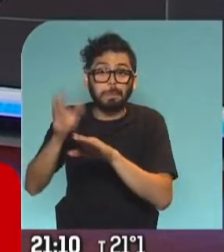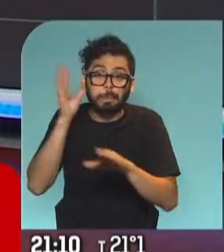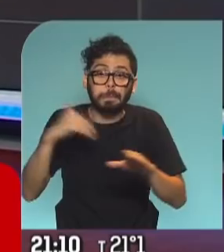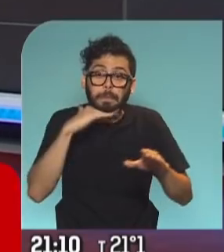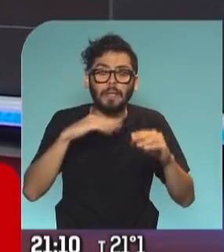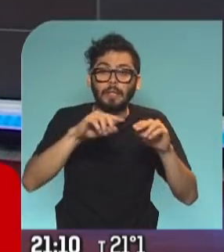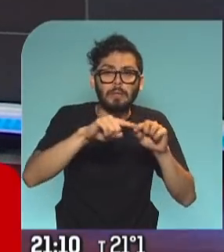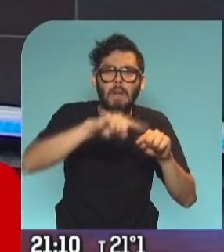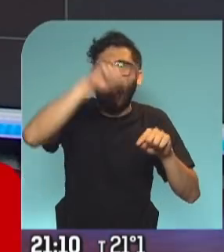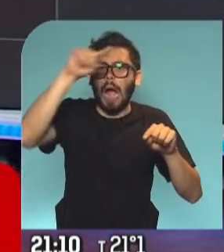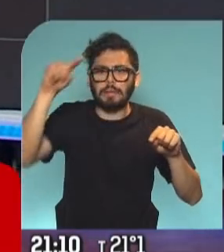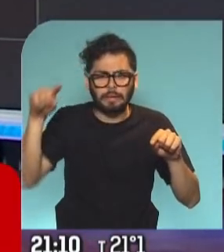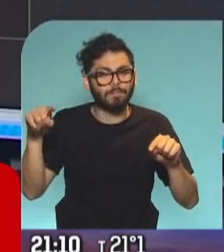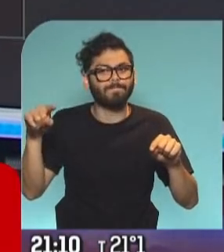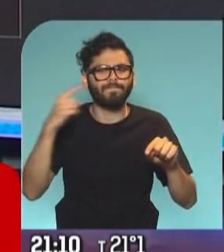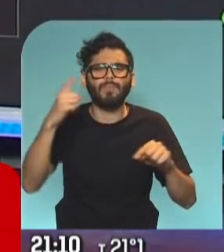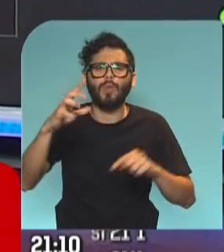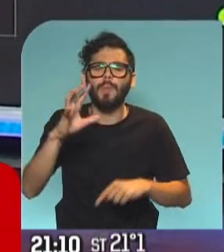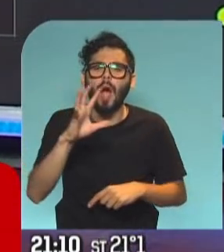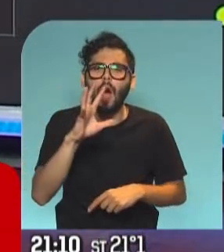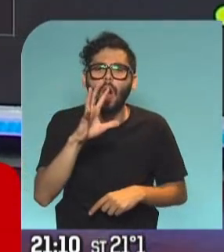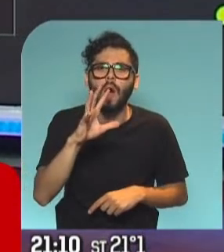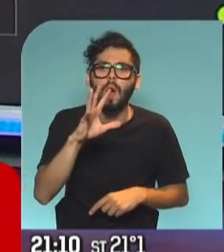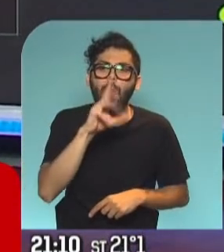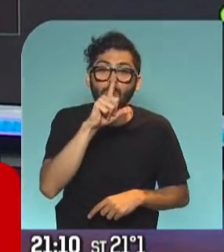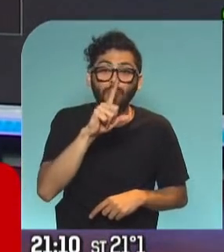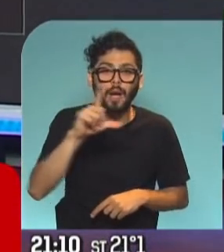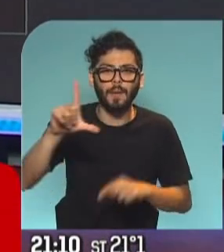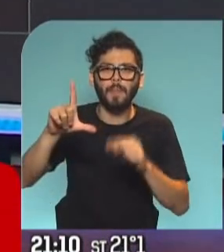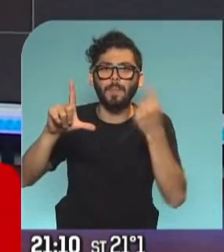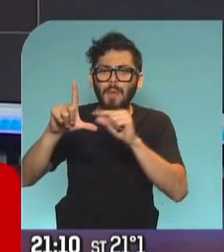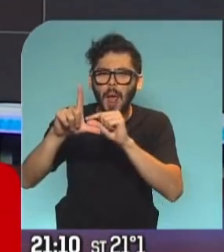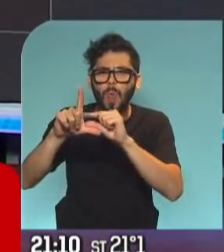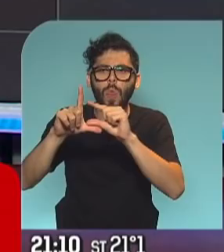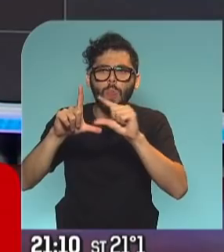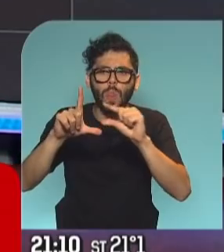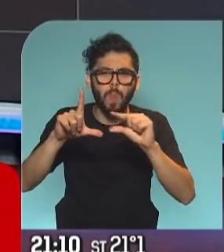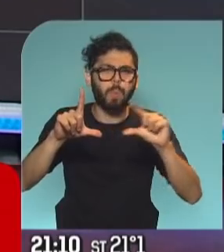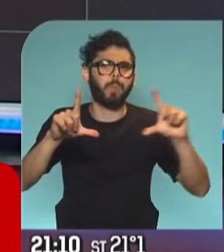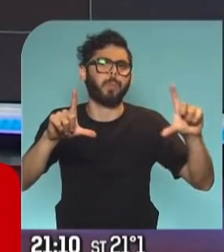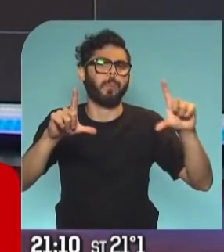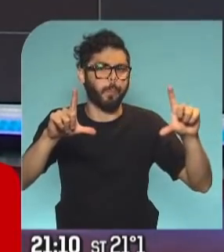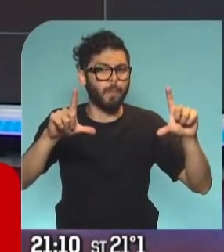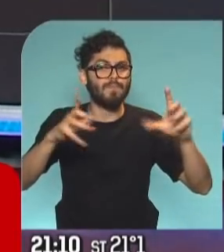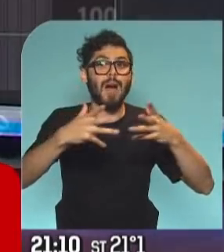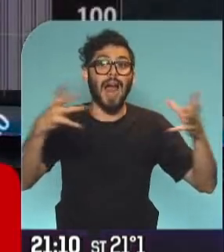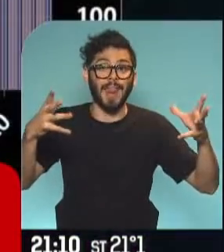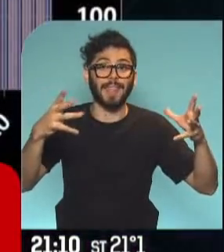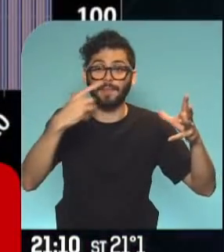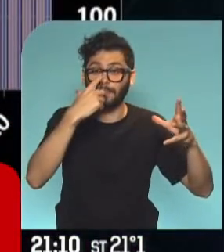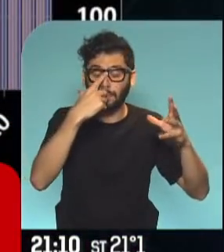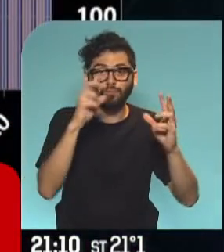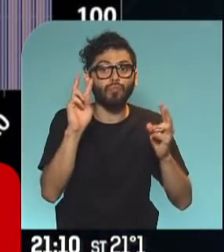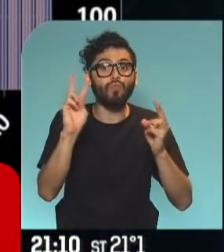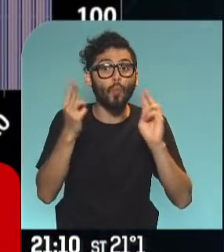Rusia, ¿sí? Y si usted ve también, primera ola chiquita, segunda ola grande, acompañando en Rusia el número de